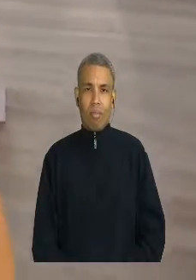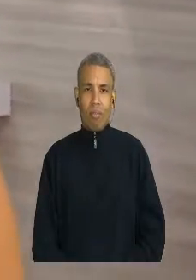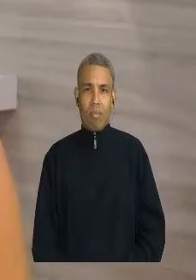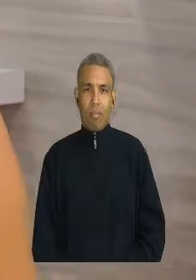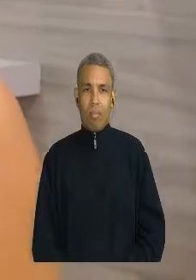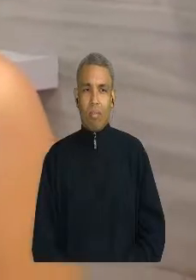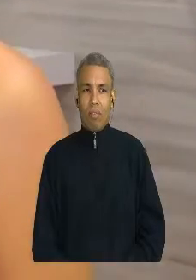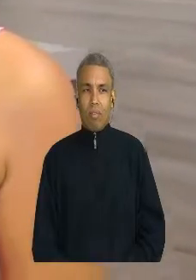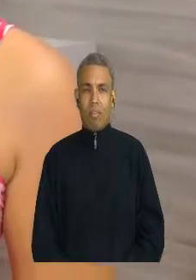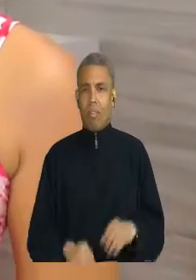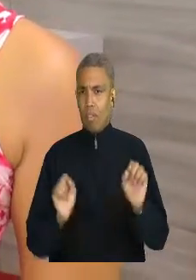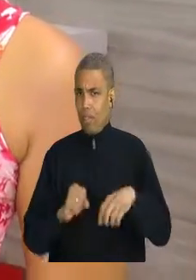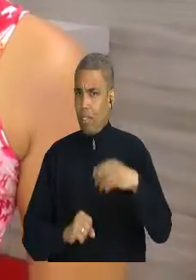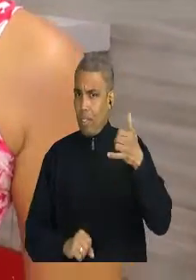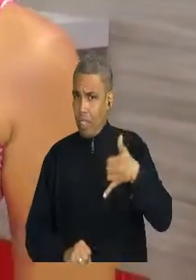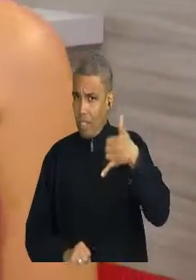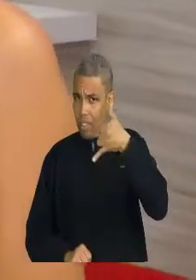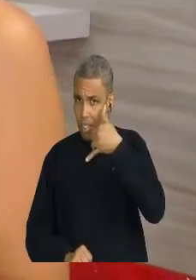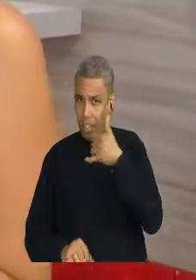de nuestra línea de participación,